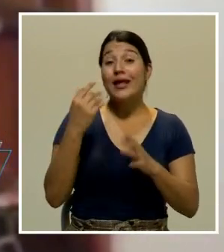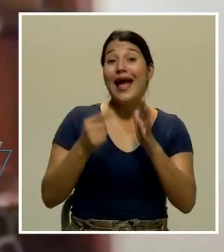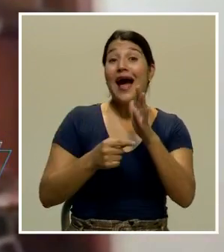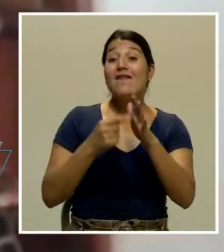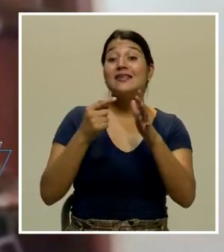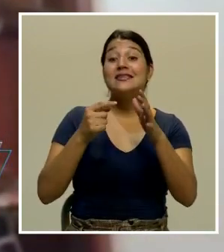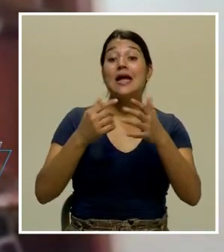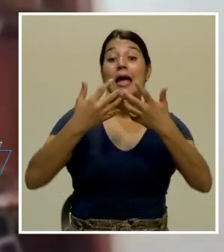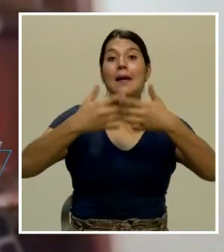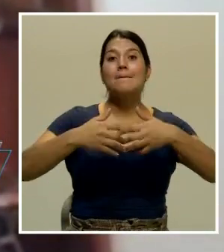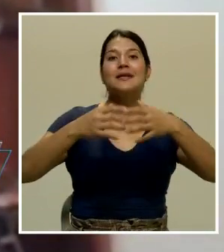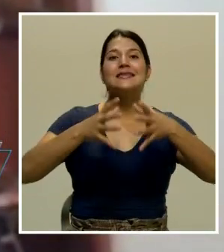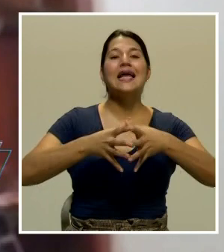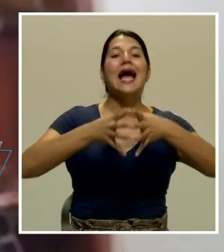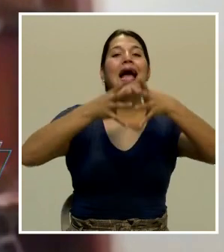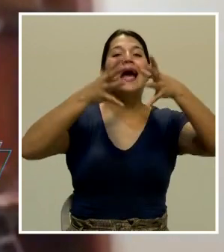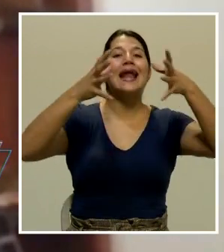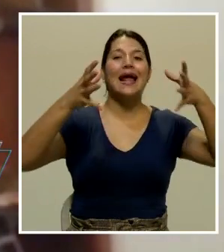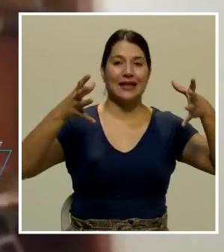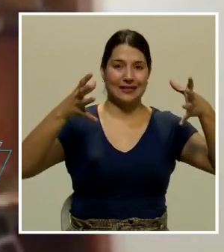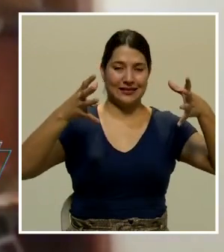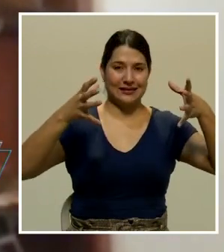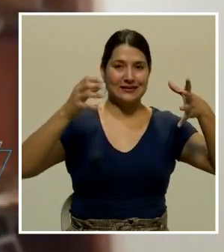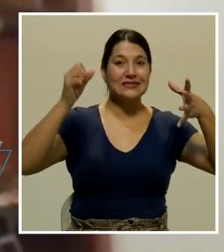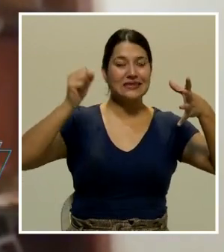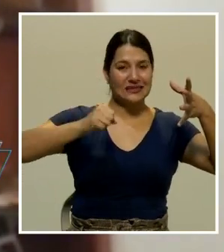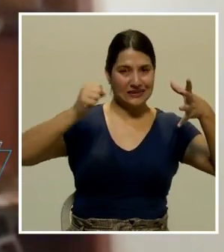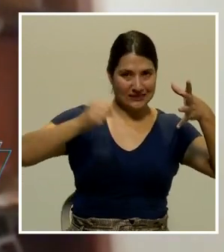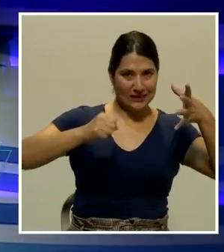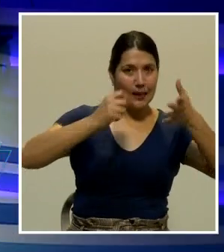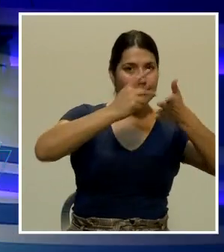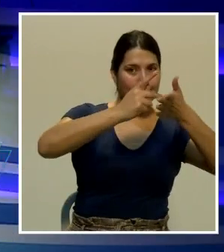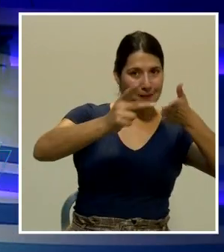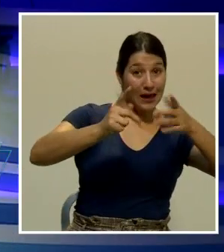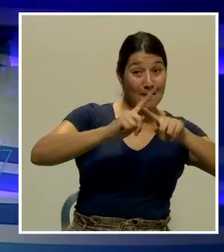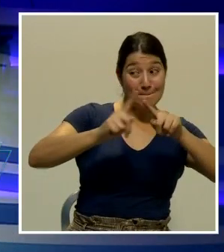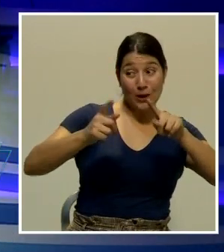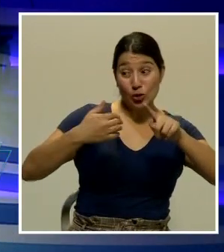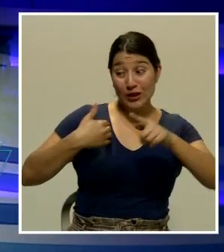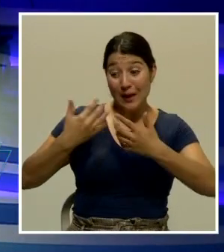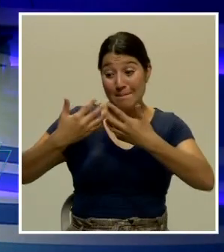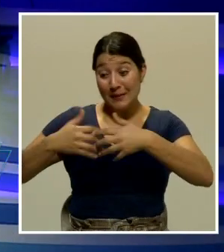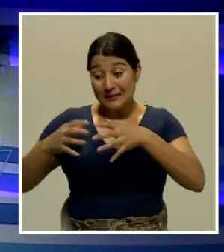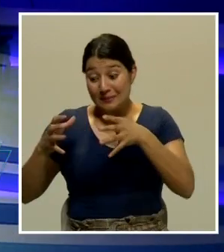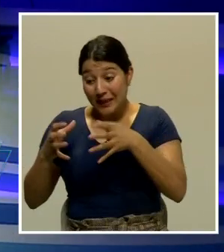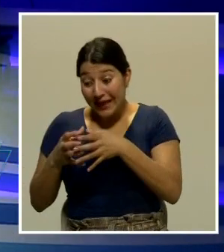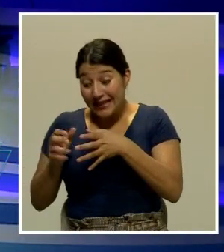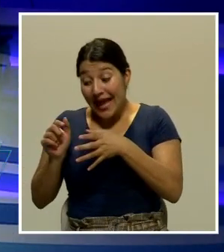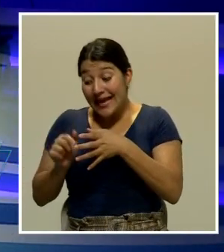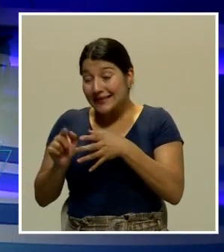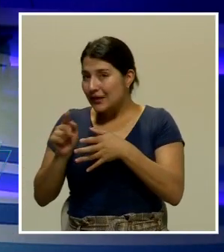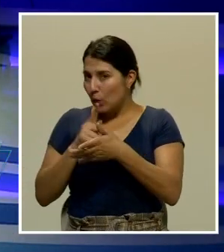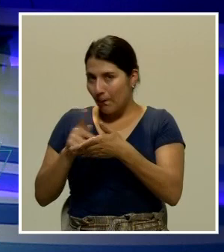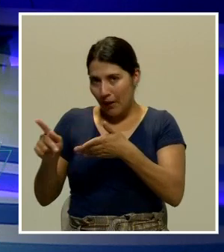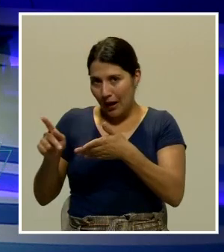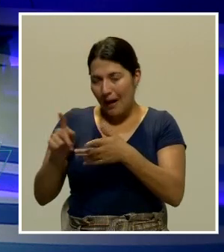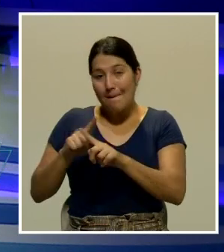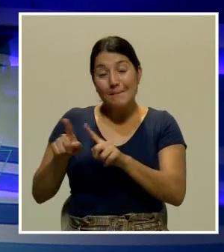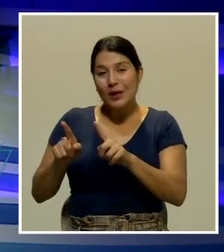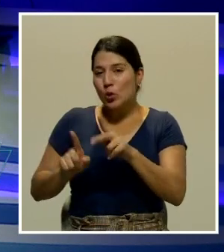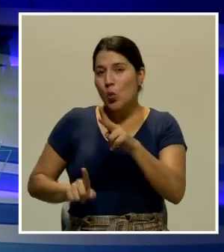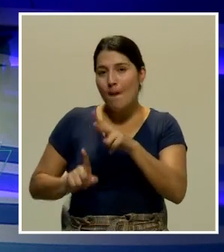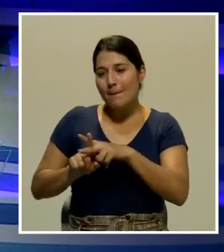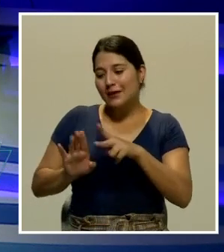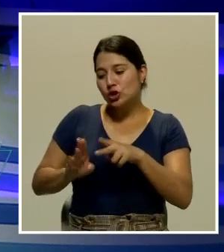que hacían era una consolidación en ese holding, que al final lo único que venía a hacer era el tenedor de las acciones de todas